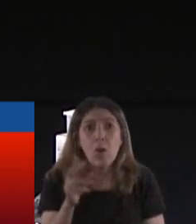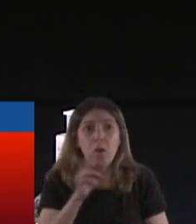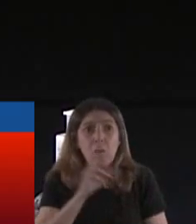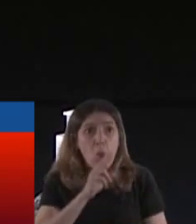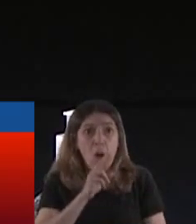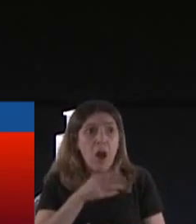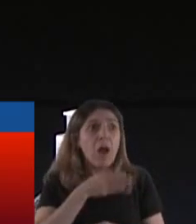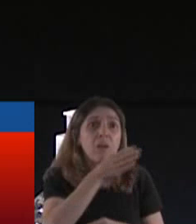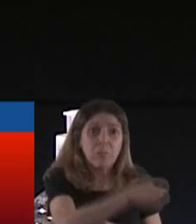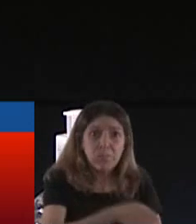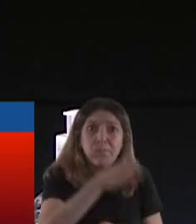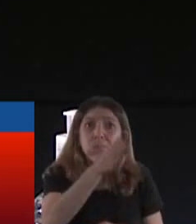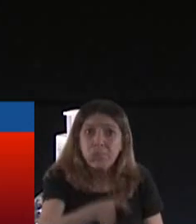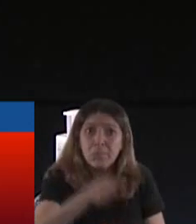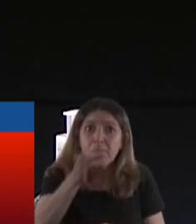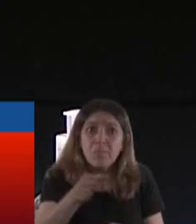ha trabajado y trabaja